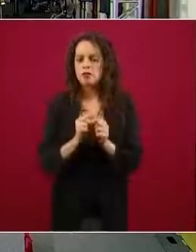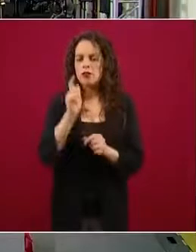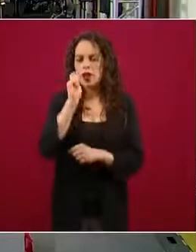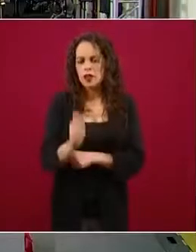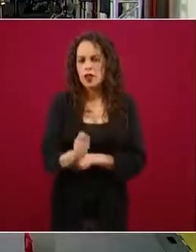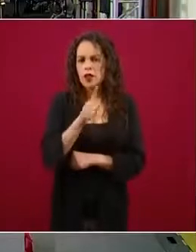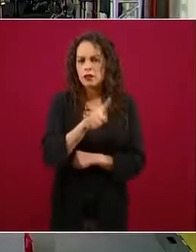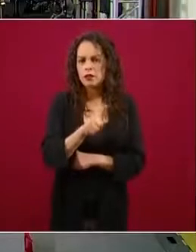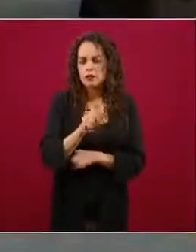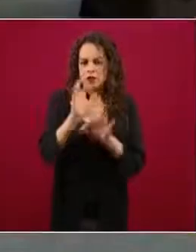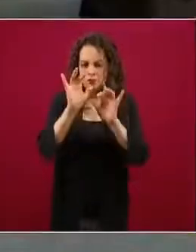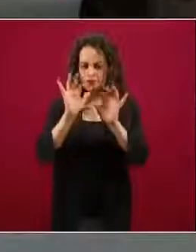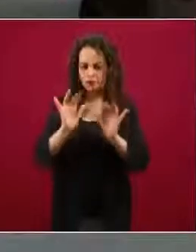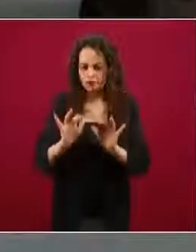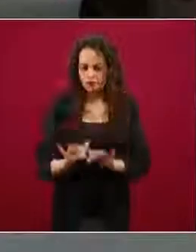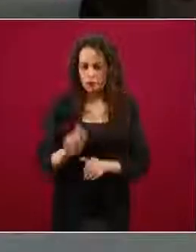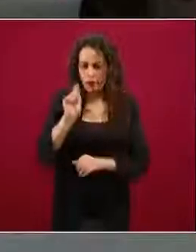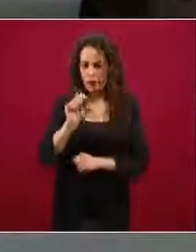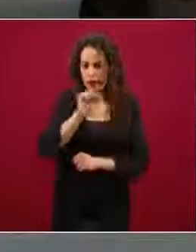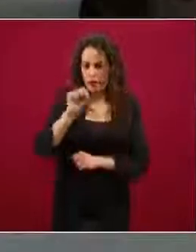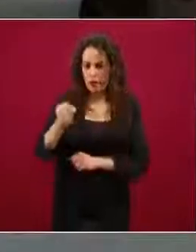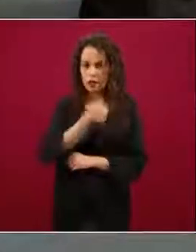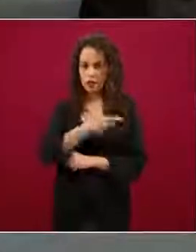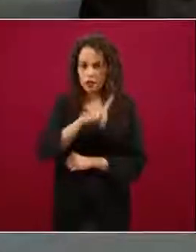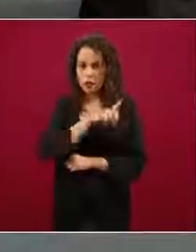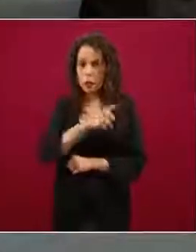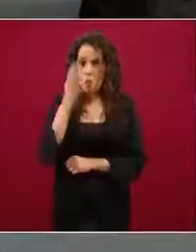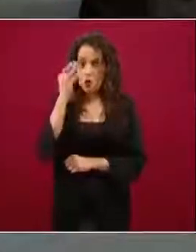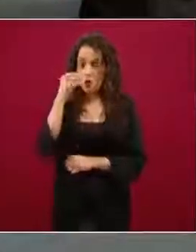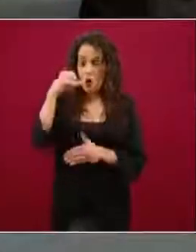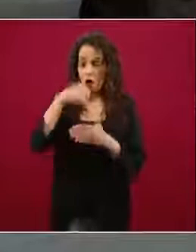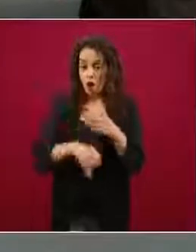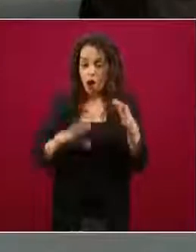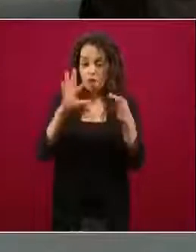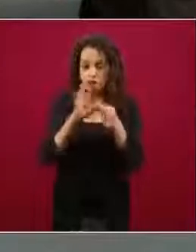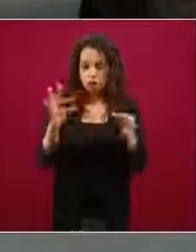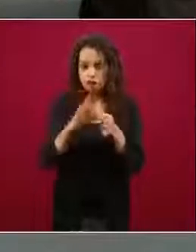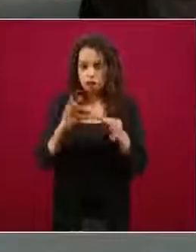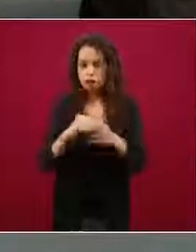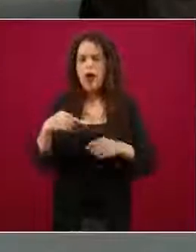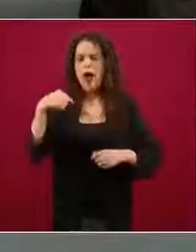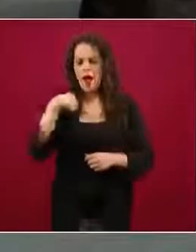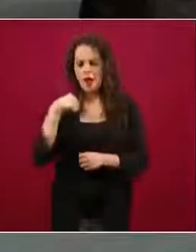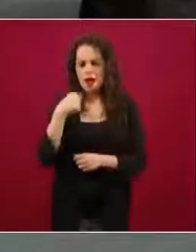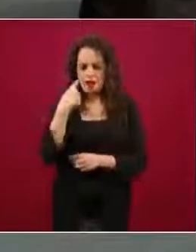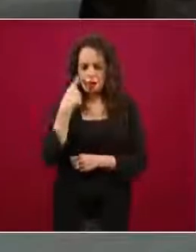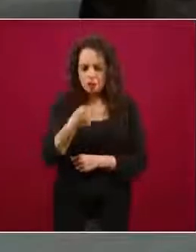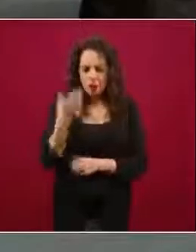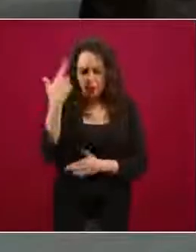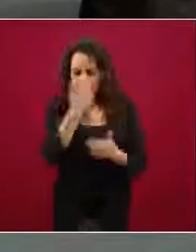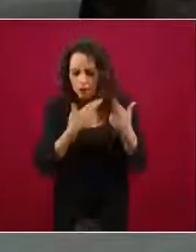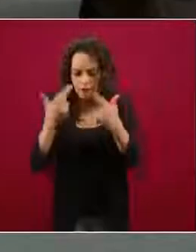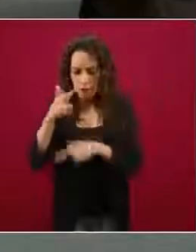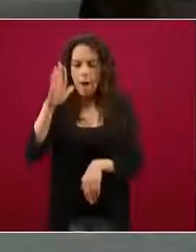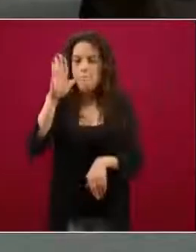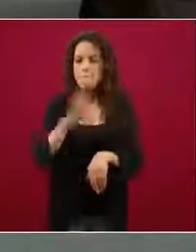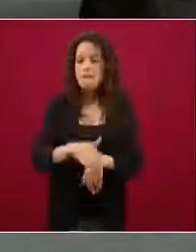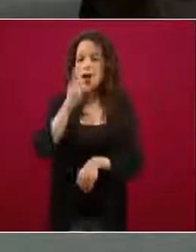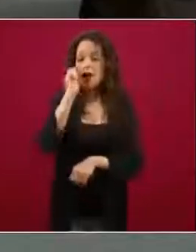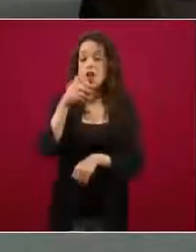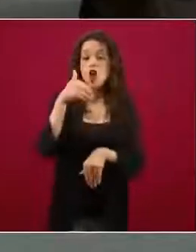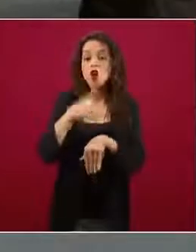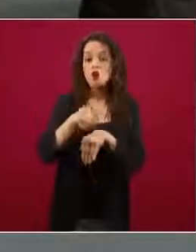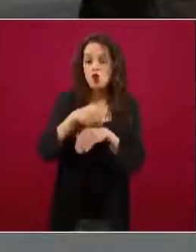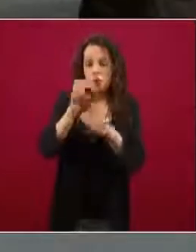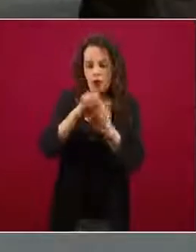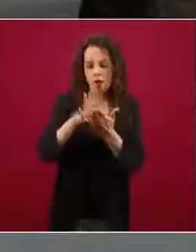la Secretaría de Salud, que es muy detallada y nos metimos, pues ahora sí que a la esencia de los números. Uno es,